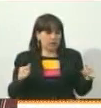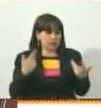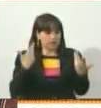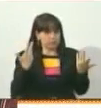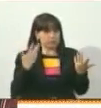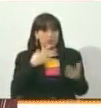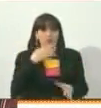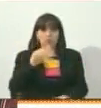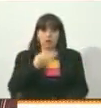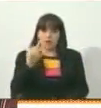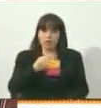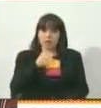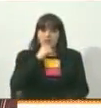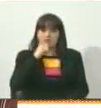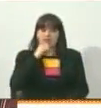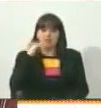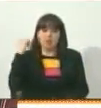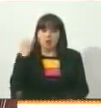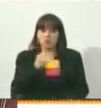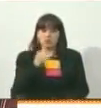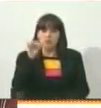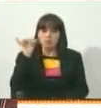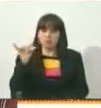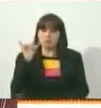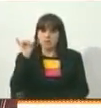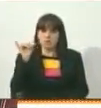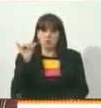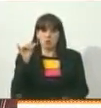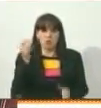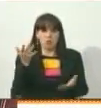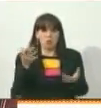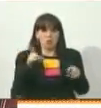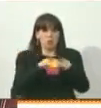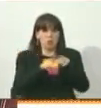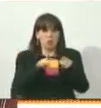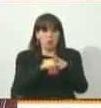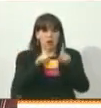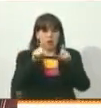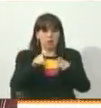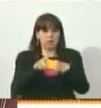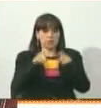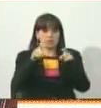que? Y ahora, ¿quién tiene que denunciarlo? Los mismos campesinos, porque esos rayan a los campesinos trabajadores de verdad.